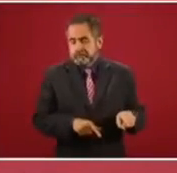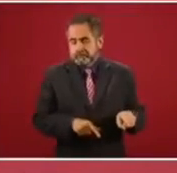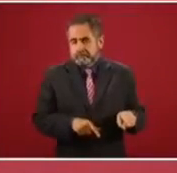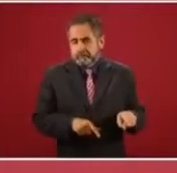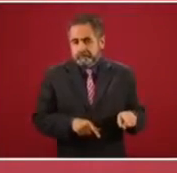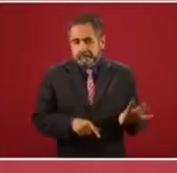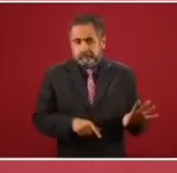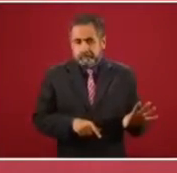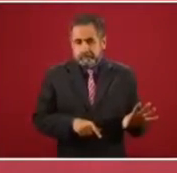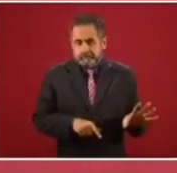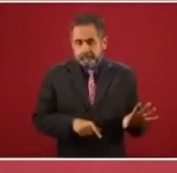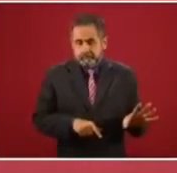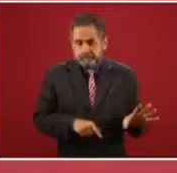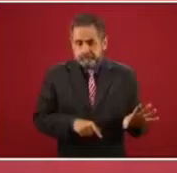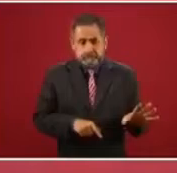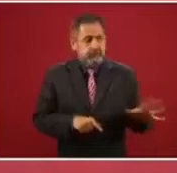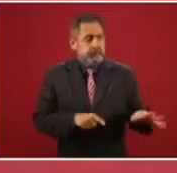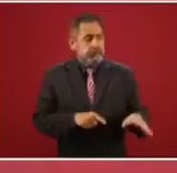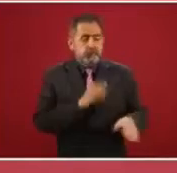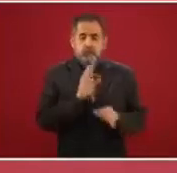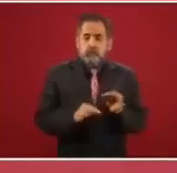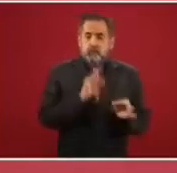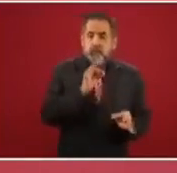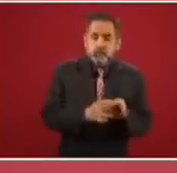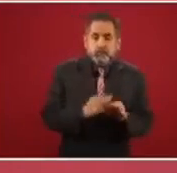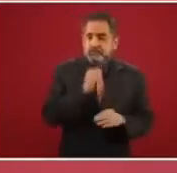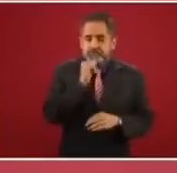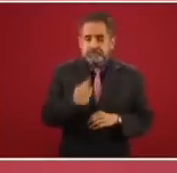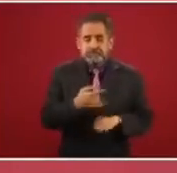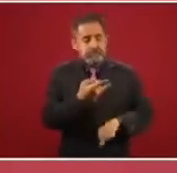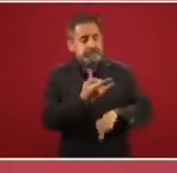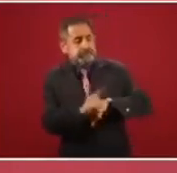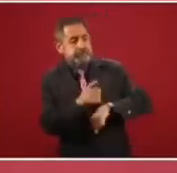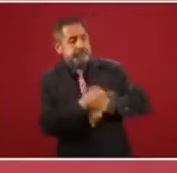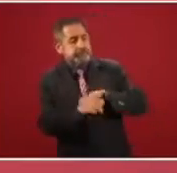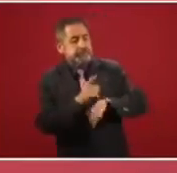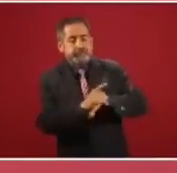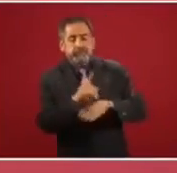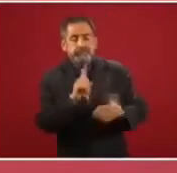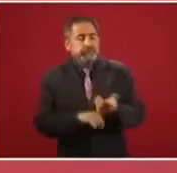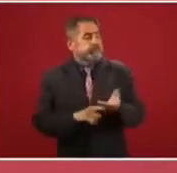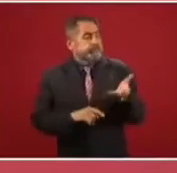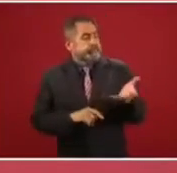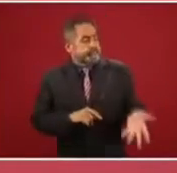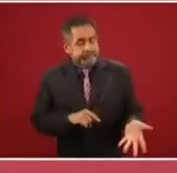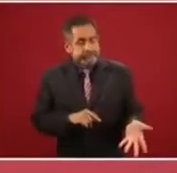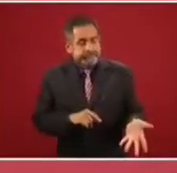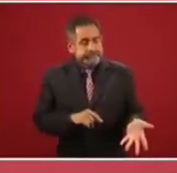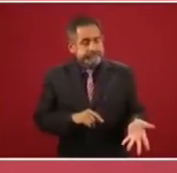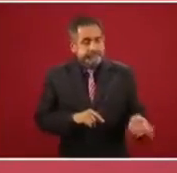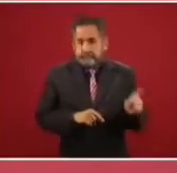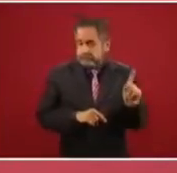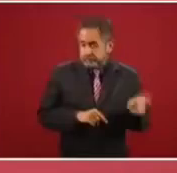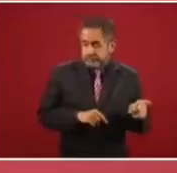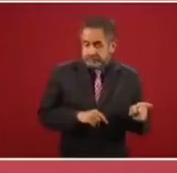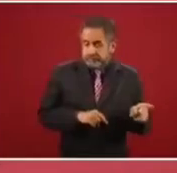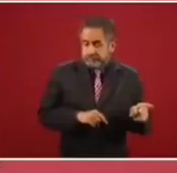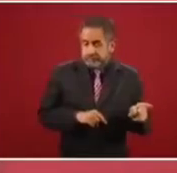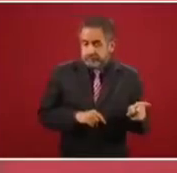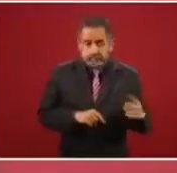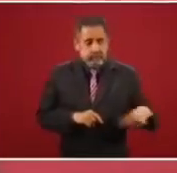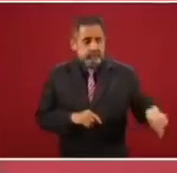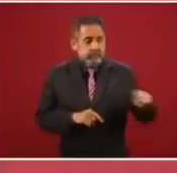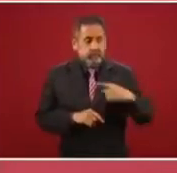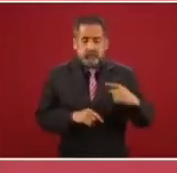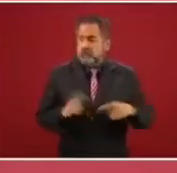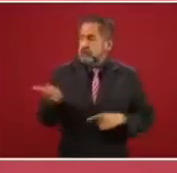empresas que no cumplen que se quedan con los